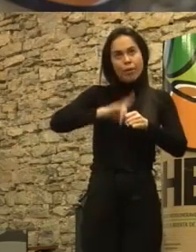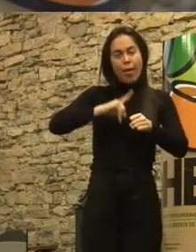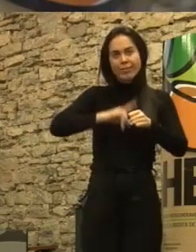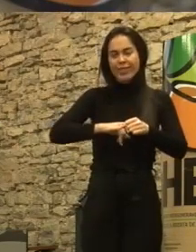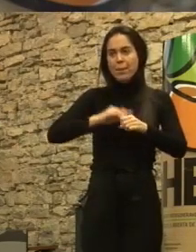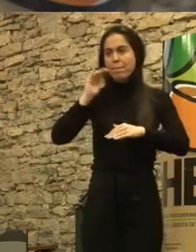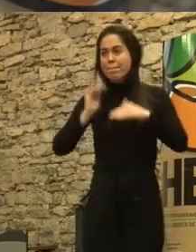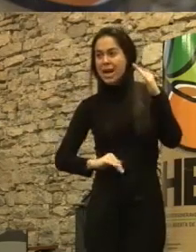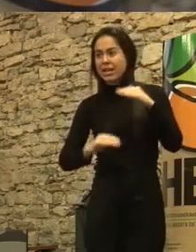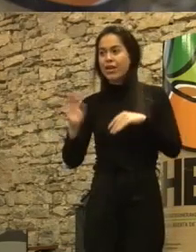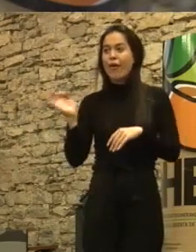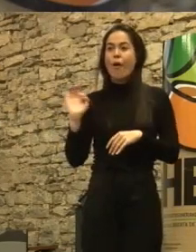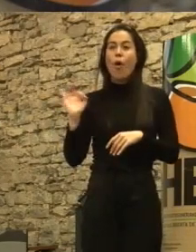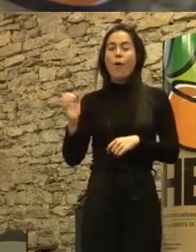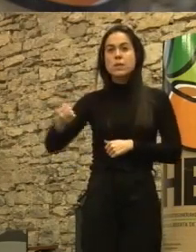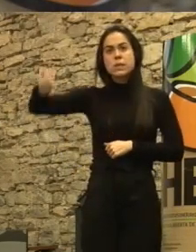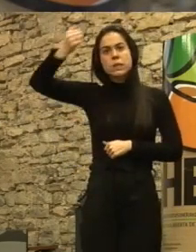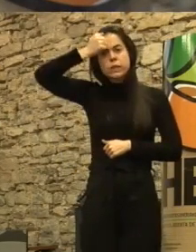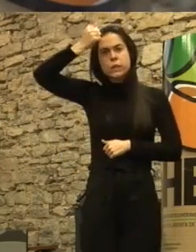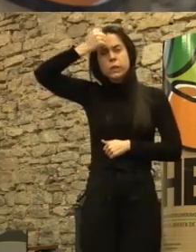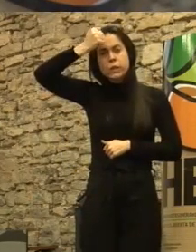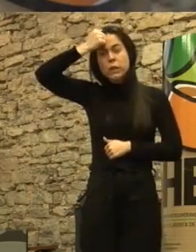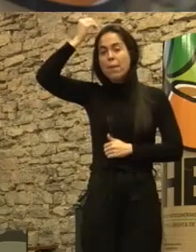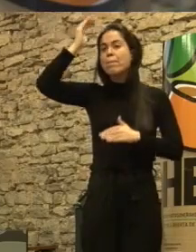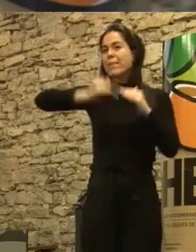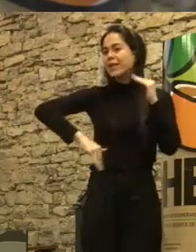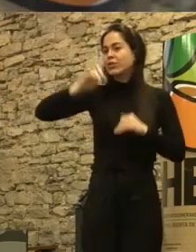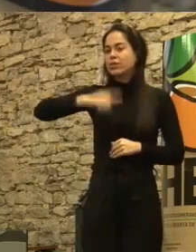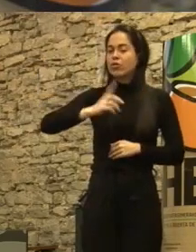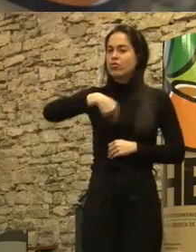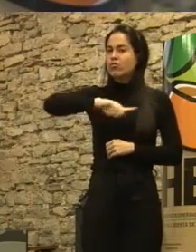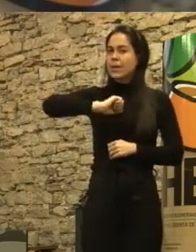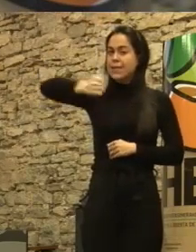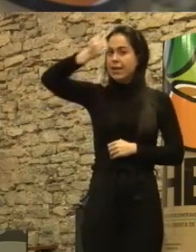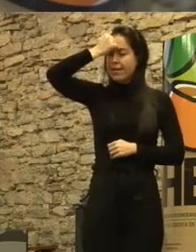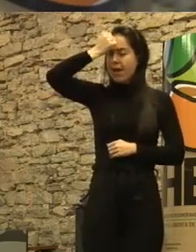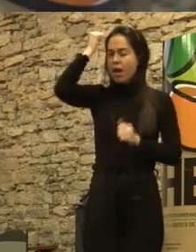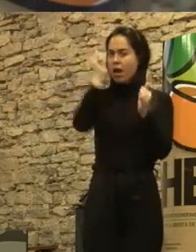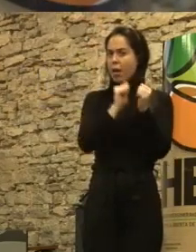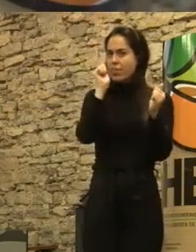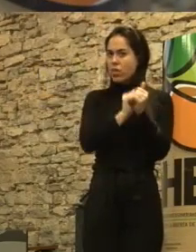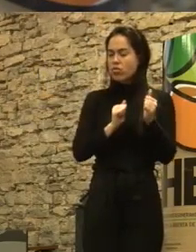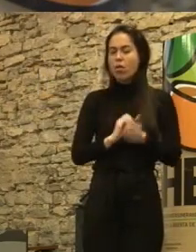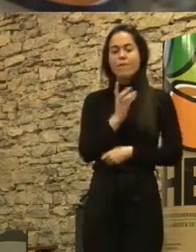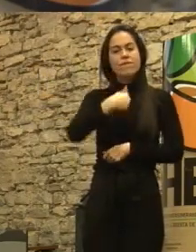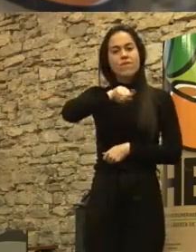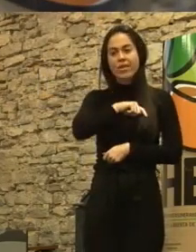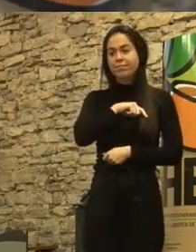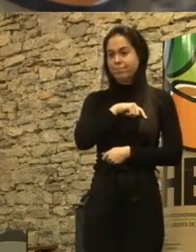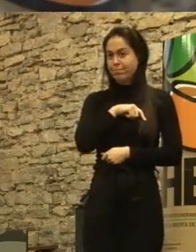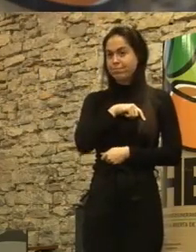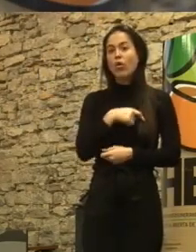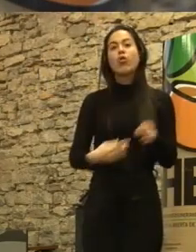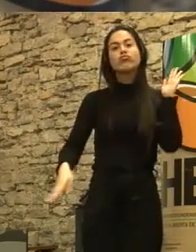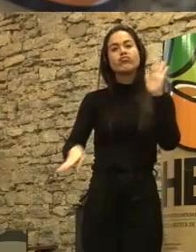obcecados, como se decía, como aquí. Es decir, que aquí somos más cabezones, por así decirlo, y mantenemos este tipo